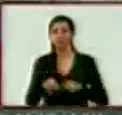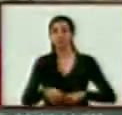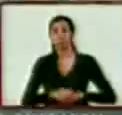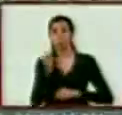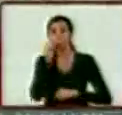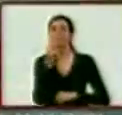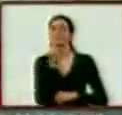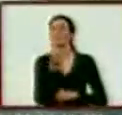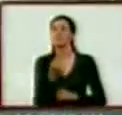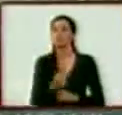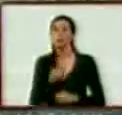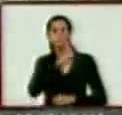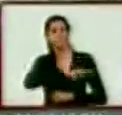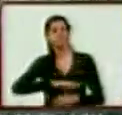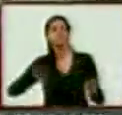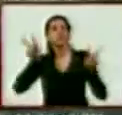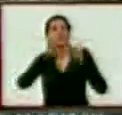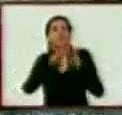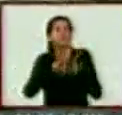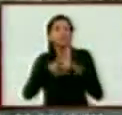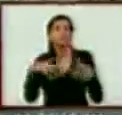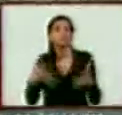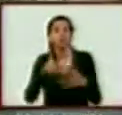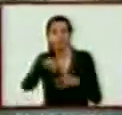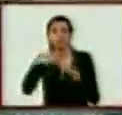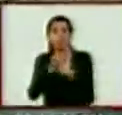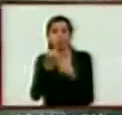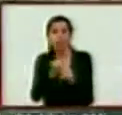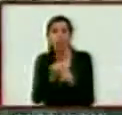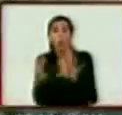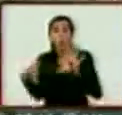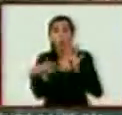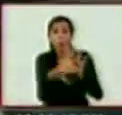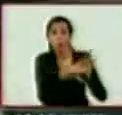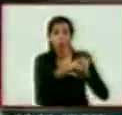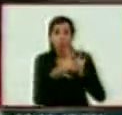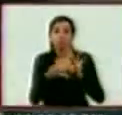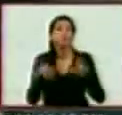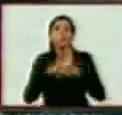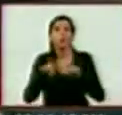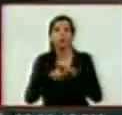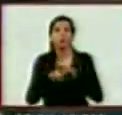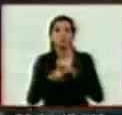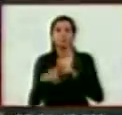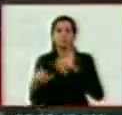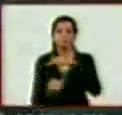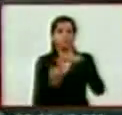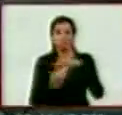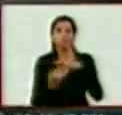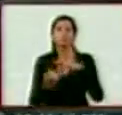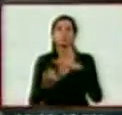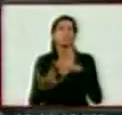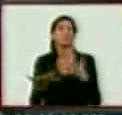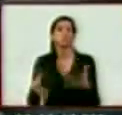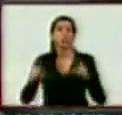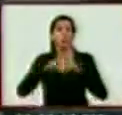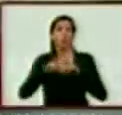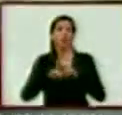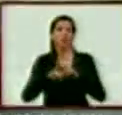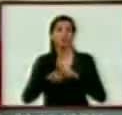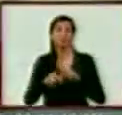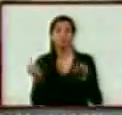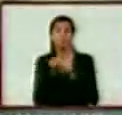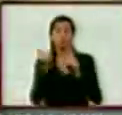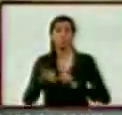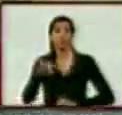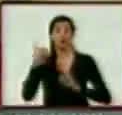Villegas calificó a la gran misión Vivienda Venezuela y al trabajo mancomunado con todos sus entes ejecutores como una de las mayores